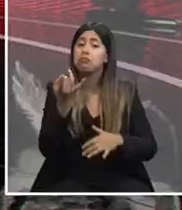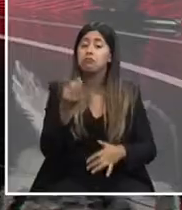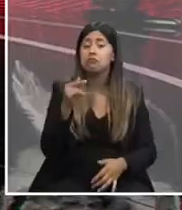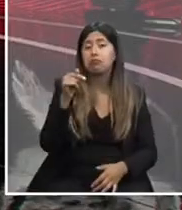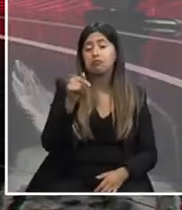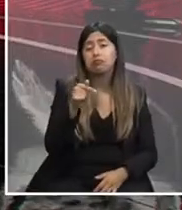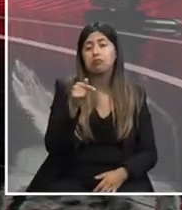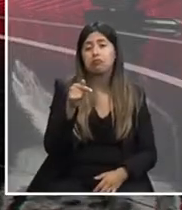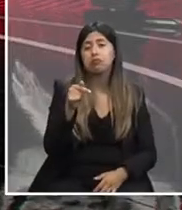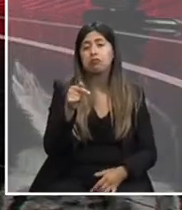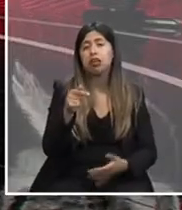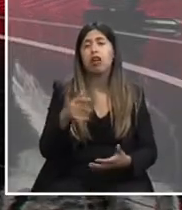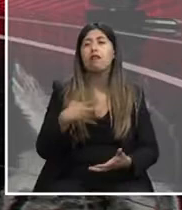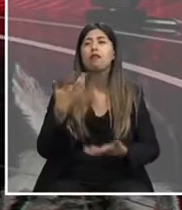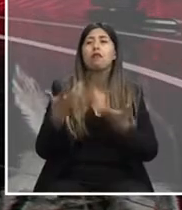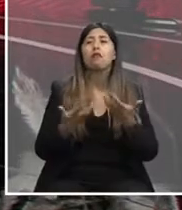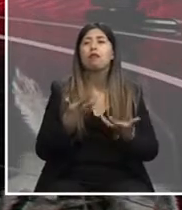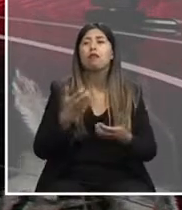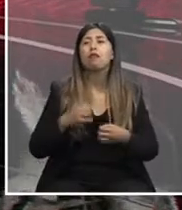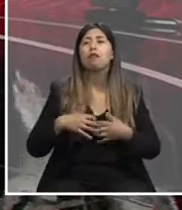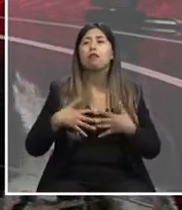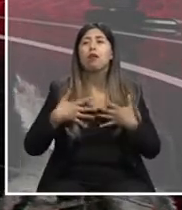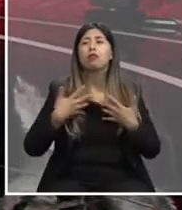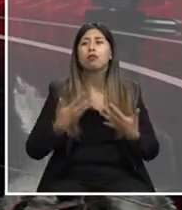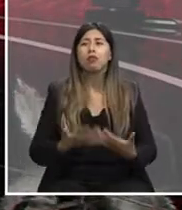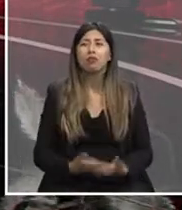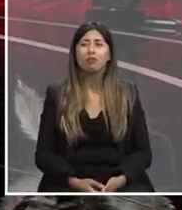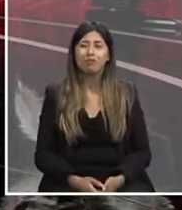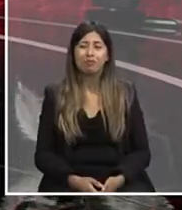en una hoguera de pasiones? Fernando, ¿qué opinas? Sí, bueno,